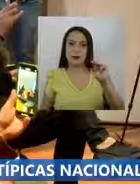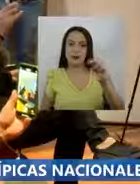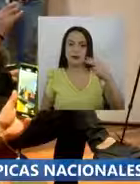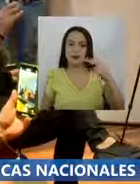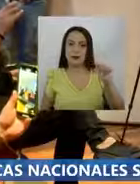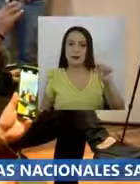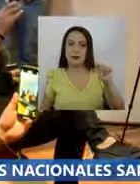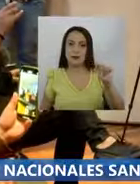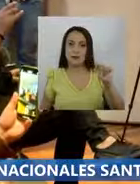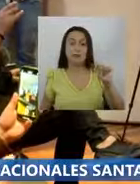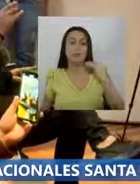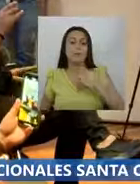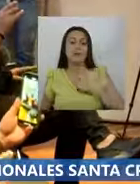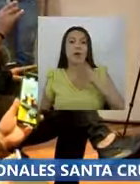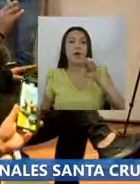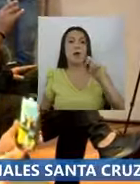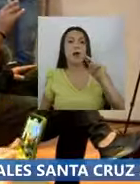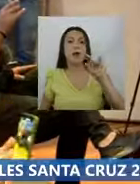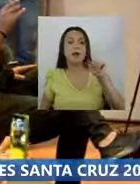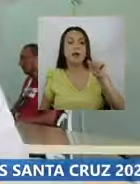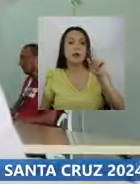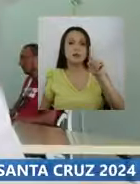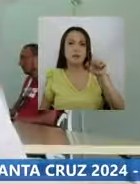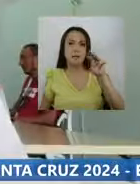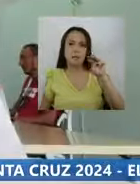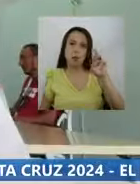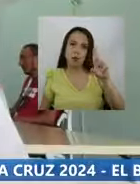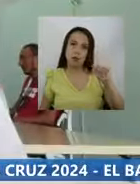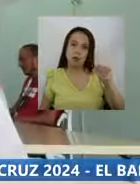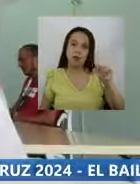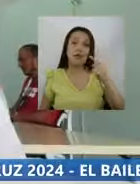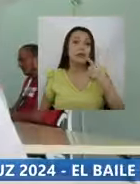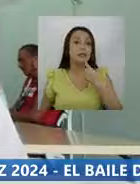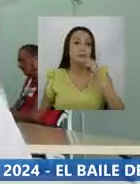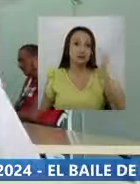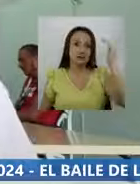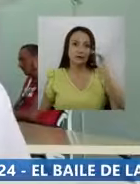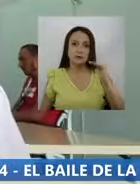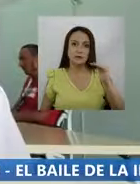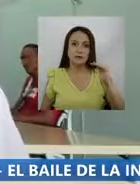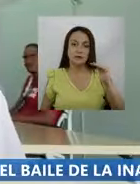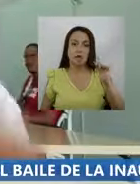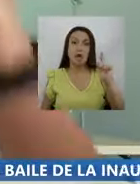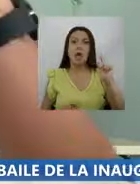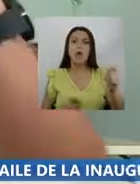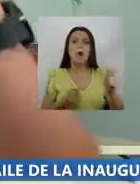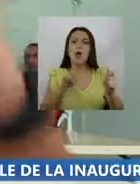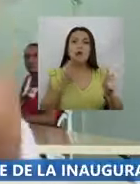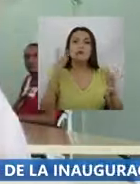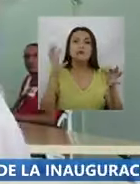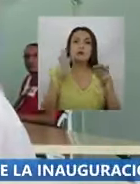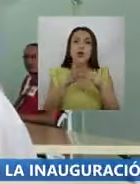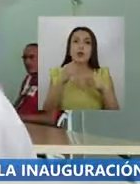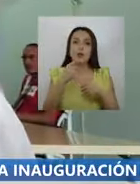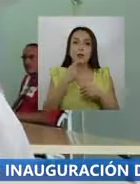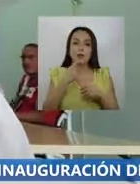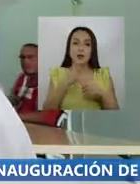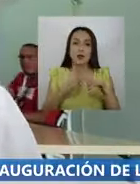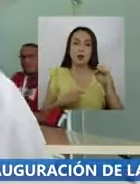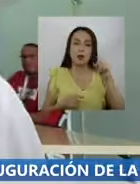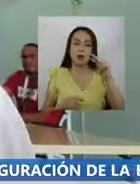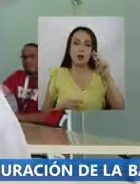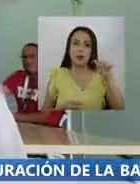señora Eugenia Zamora, y luego vamos a escuchar lo que nos dice estos abogados con respecto a lo que dijo doña